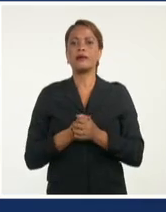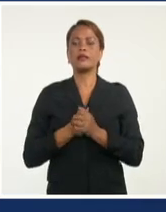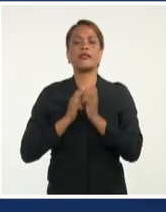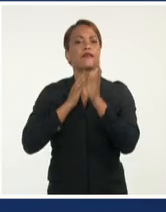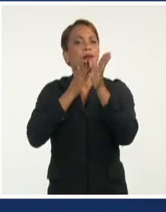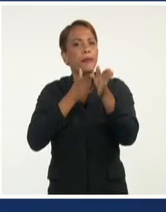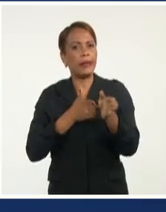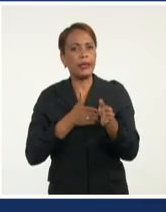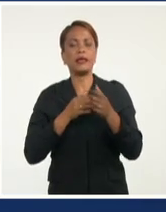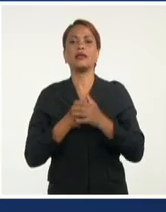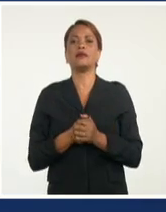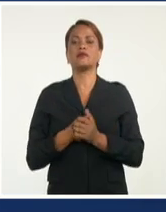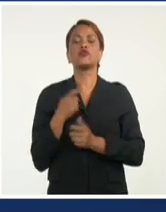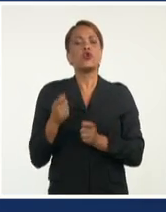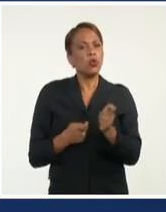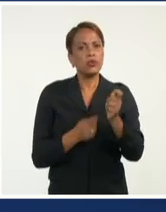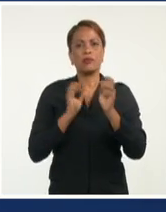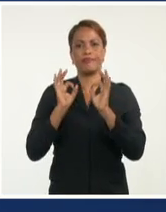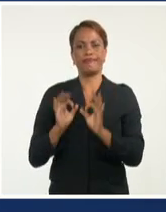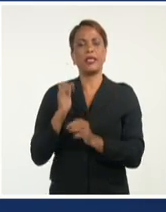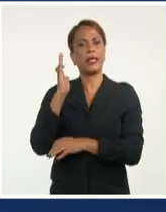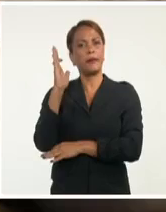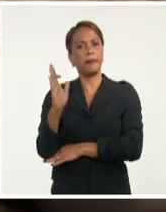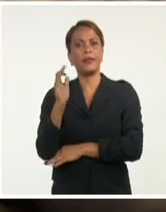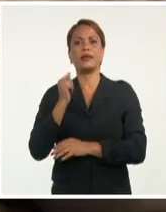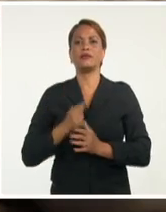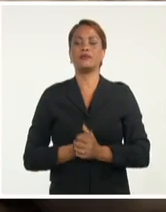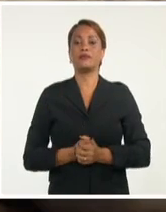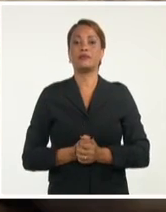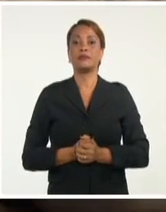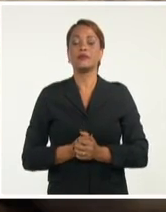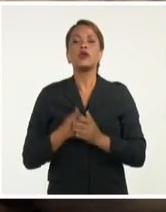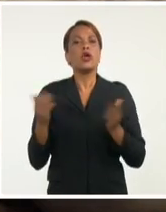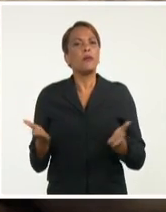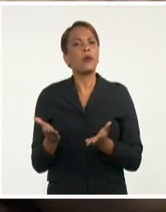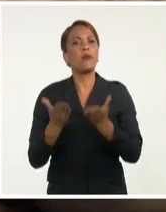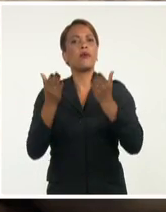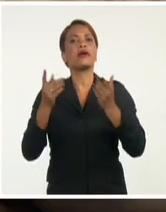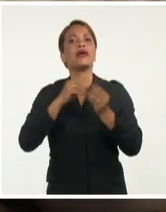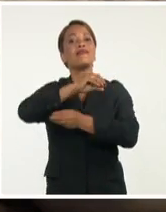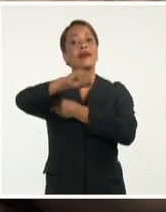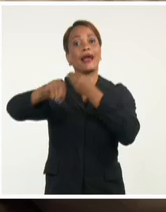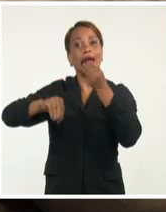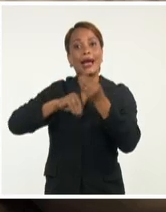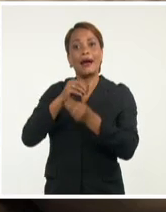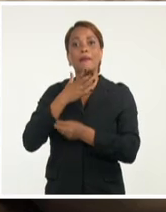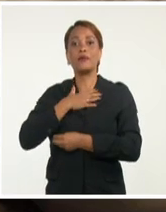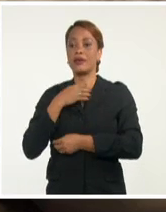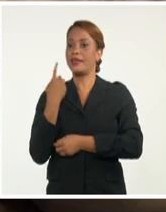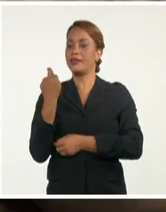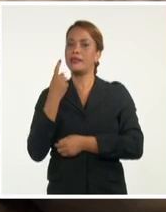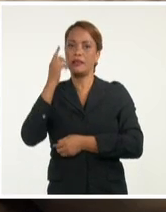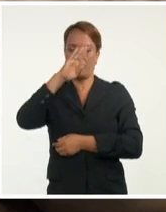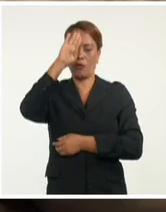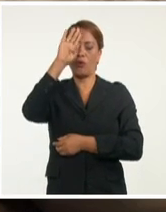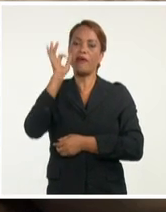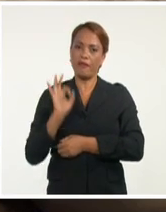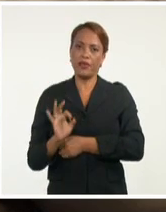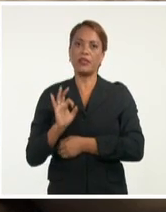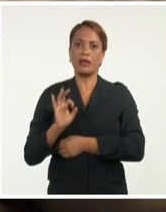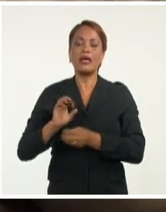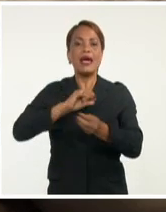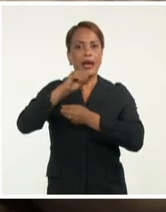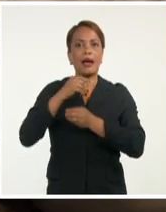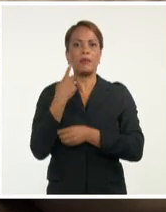pero también de, tratar de promover los cambios que el país necesita. Yo creo que en el país han producido